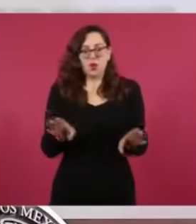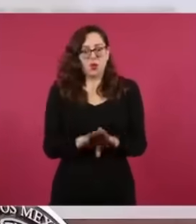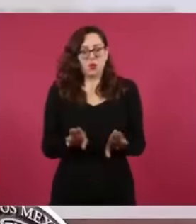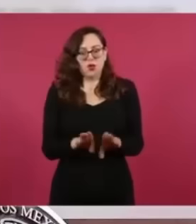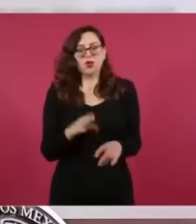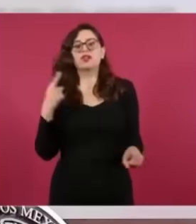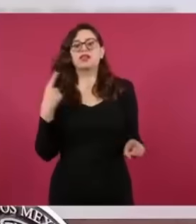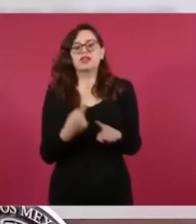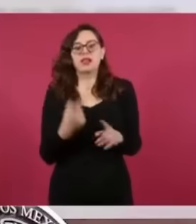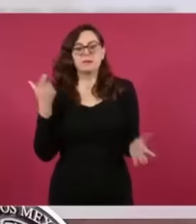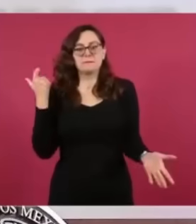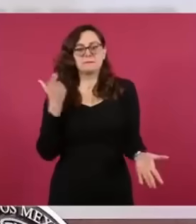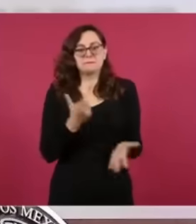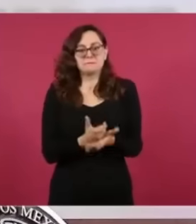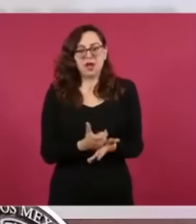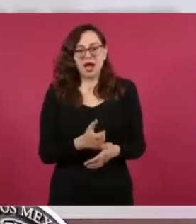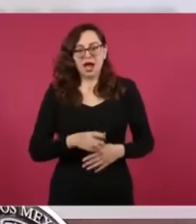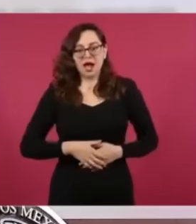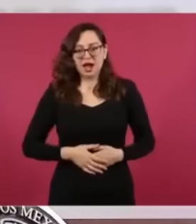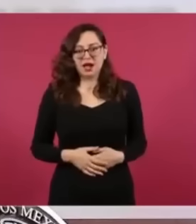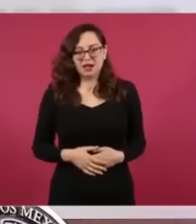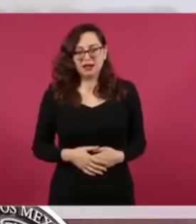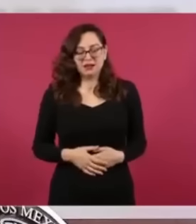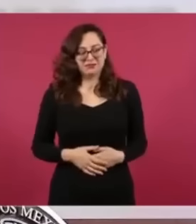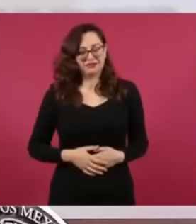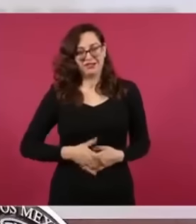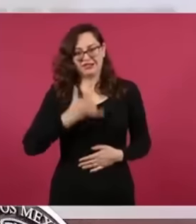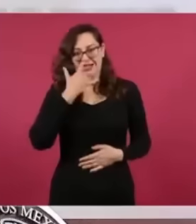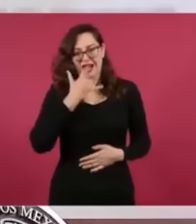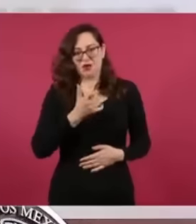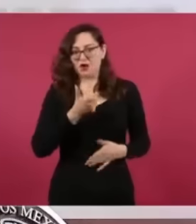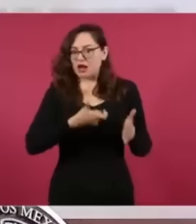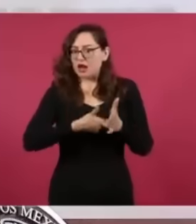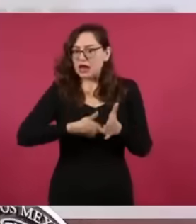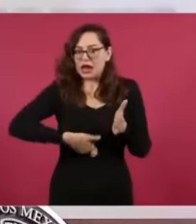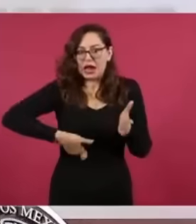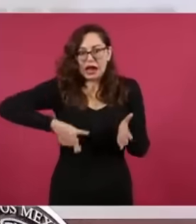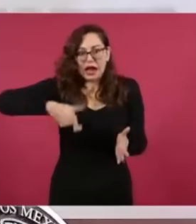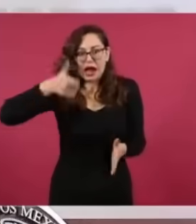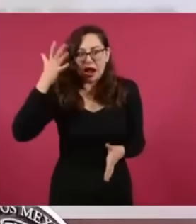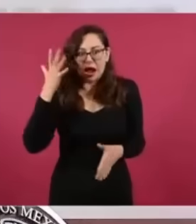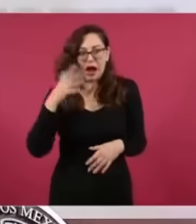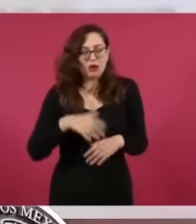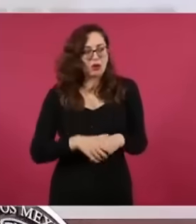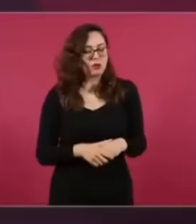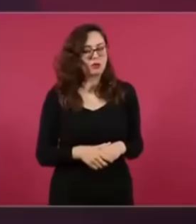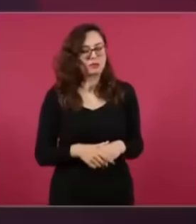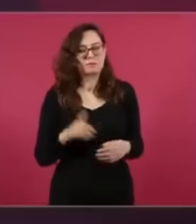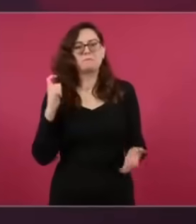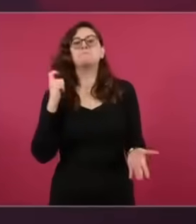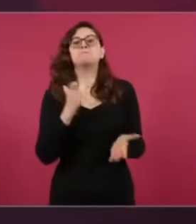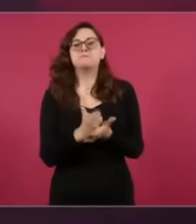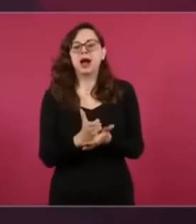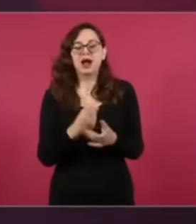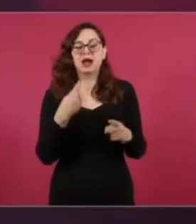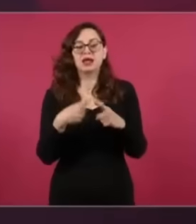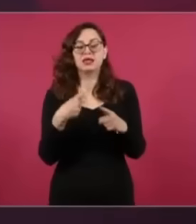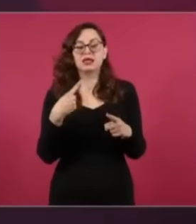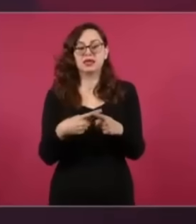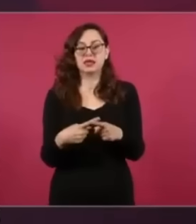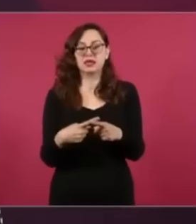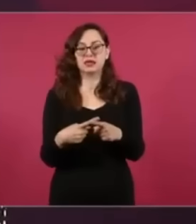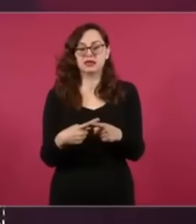parece raro? ¿Quién pagará estas campañas en las redes sociales? Al mismo tiempo, hay